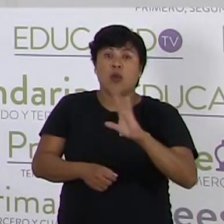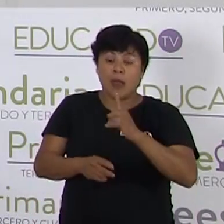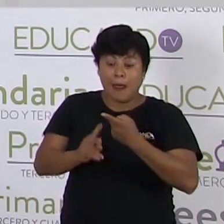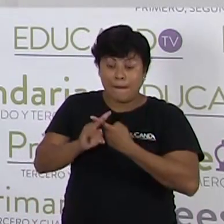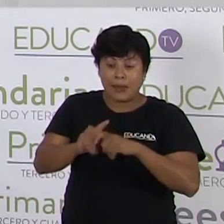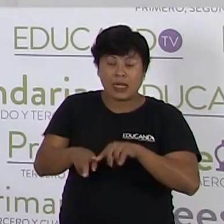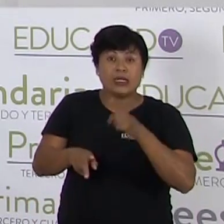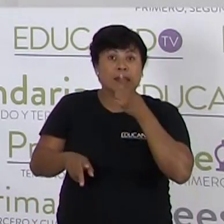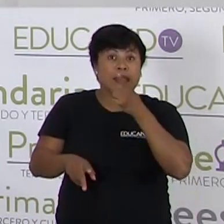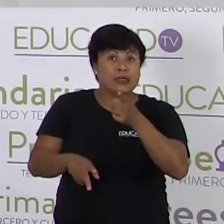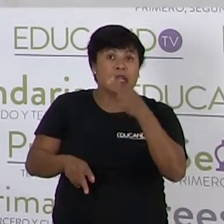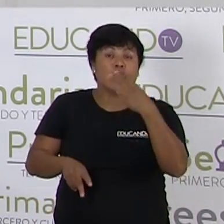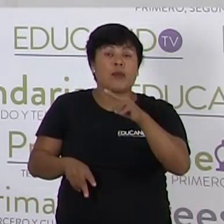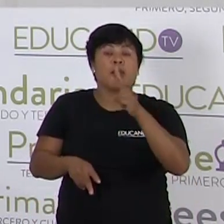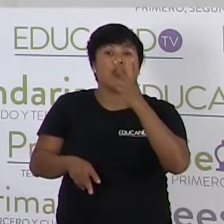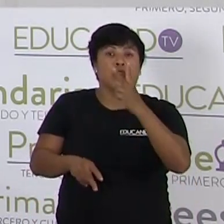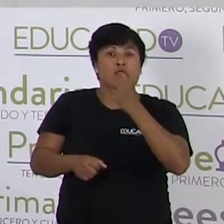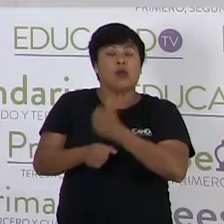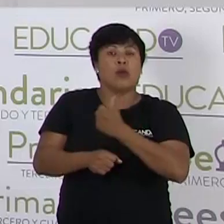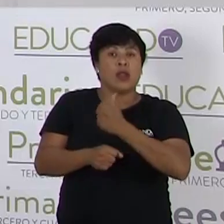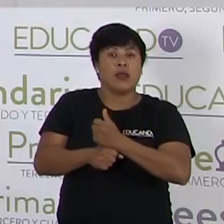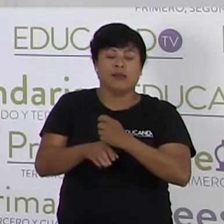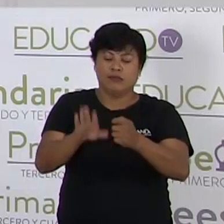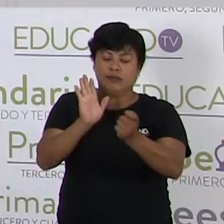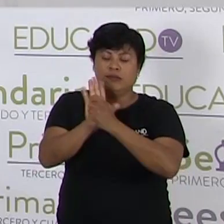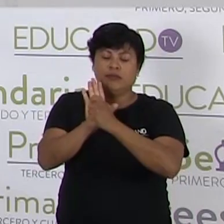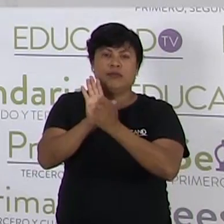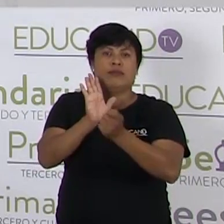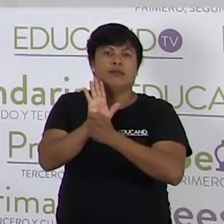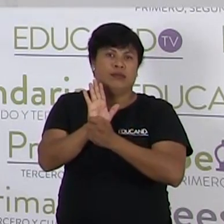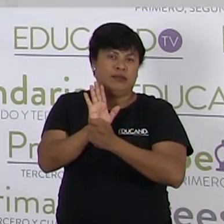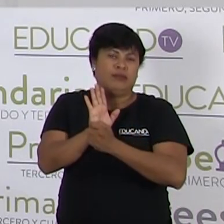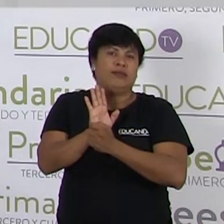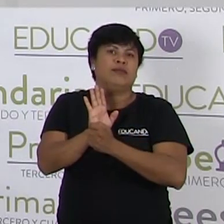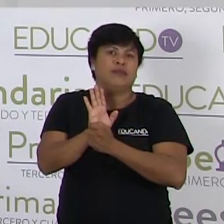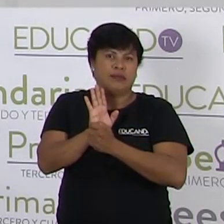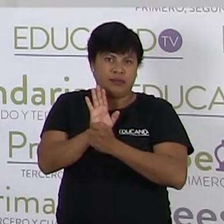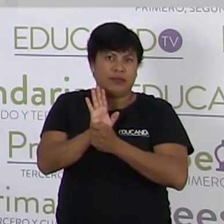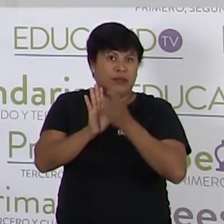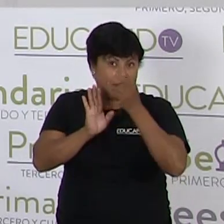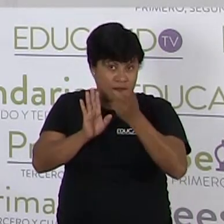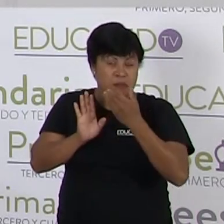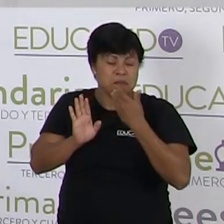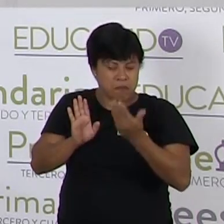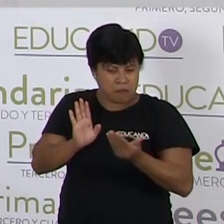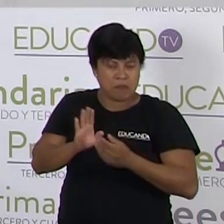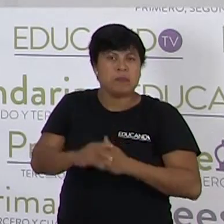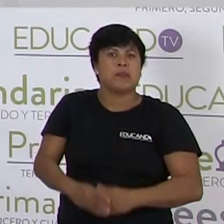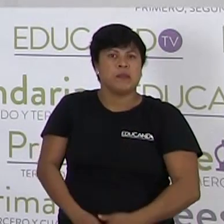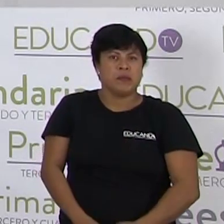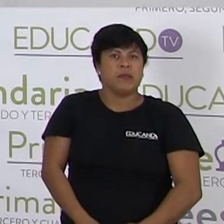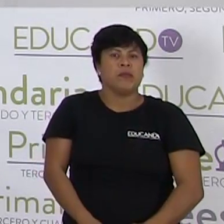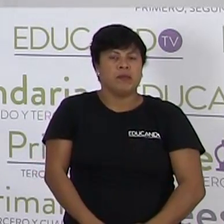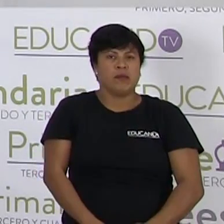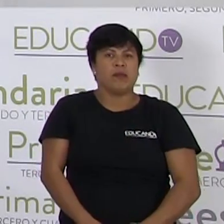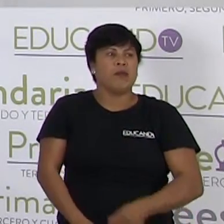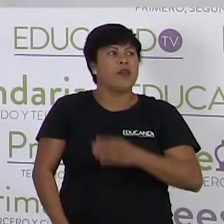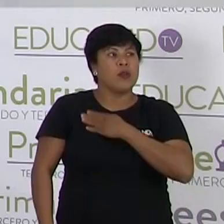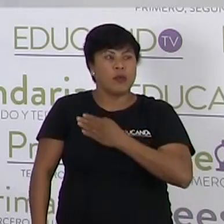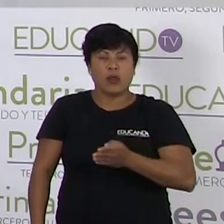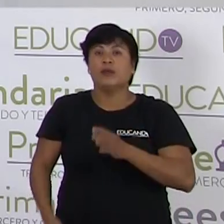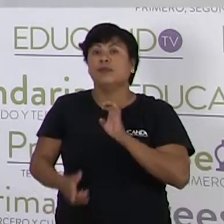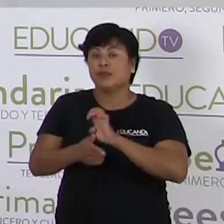decir los nombres de sus dos abuelos, le coloca los dos puntos. Eso es adecuado. Bueno,